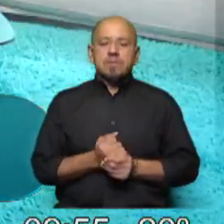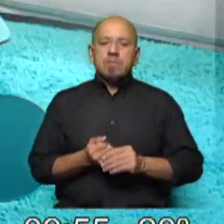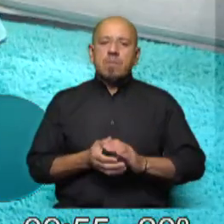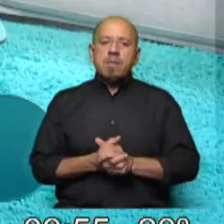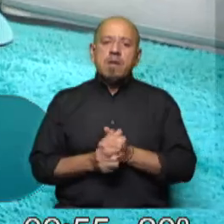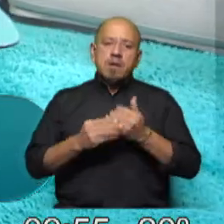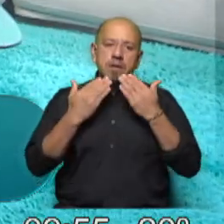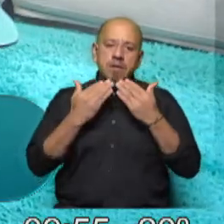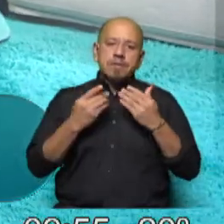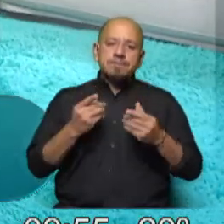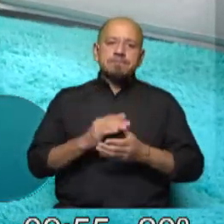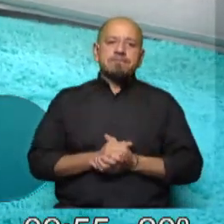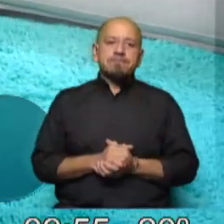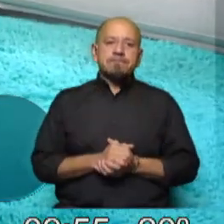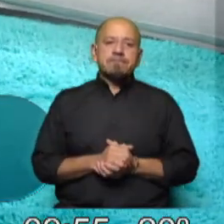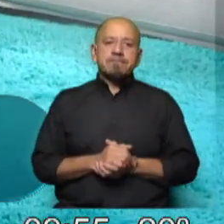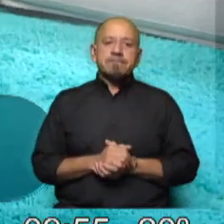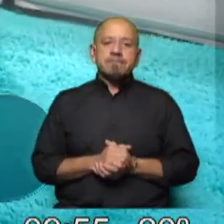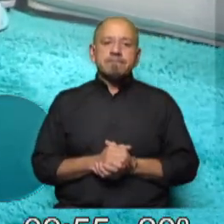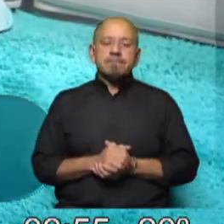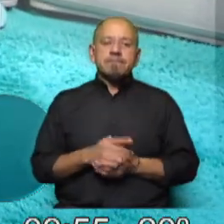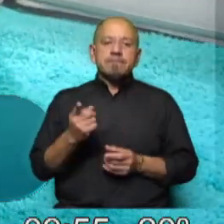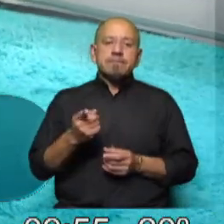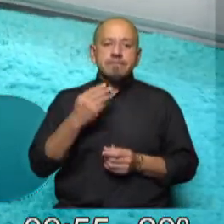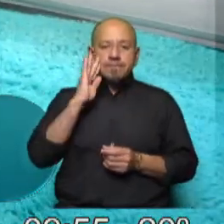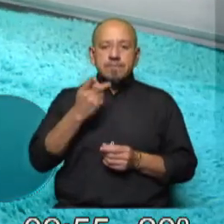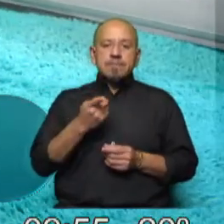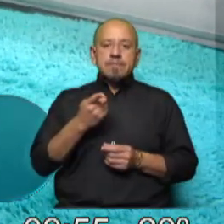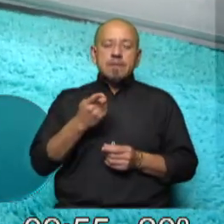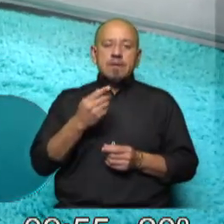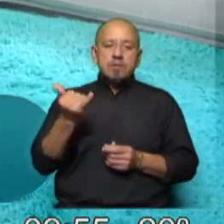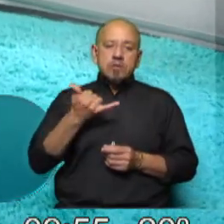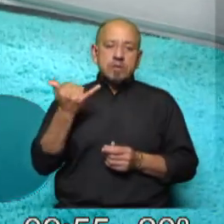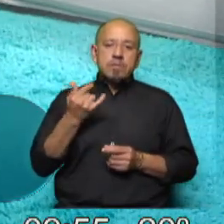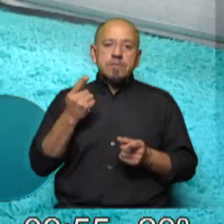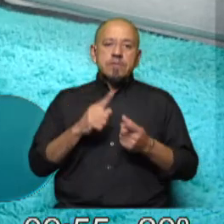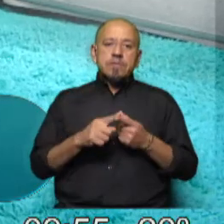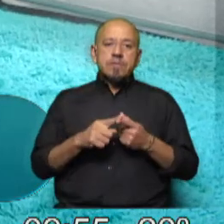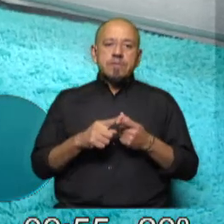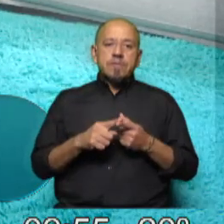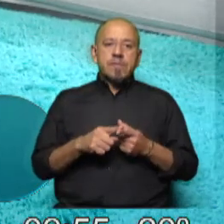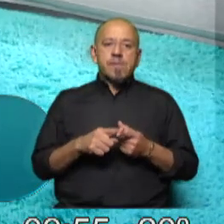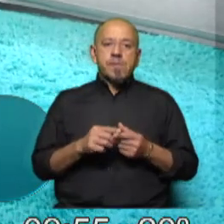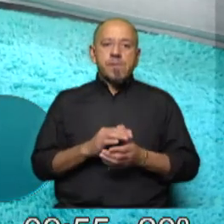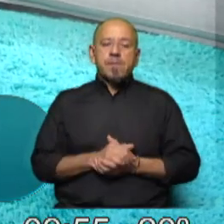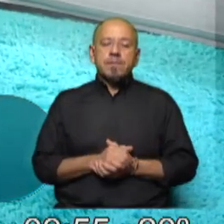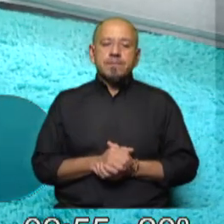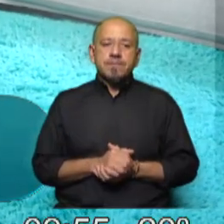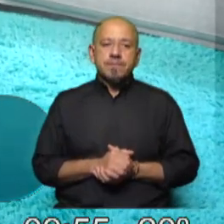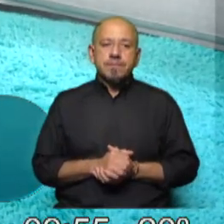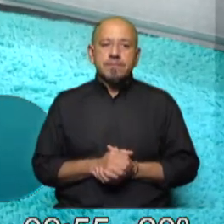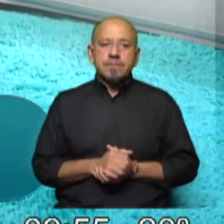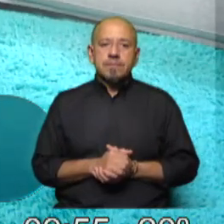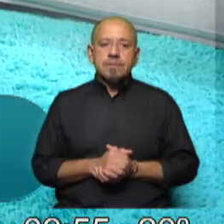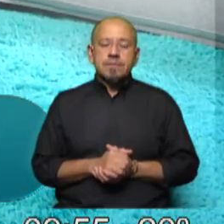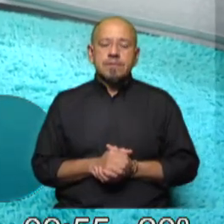Gracias, querido. Vamos a aclarar me dijo Marcelo porque me conoce hace mucho tiempo, no porque esté enojado conmigo. No, que no se enoje con vos. No, por eso. Porque acá me dice Marcelo